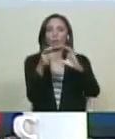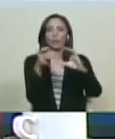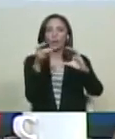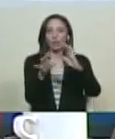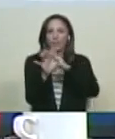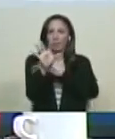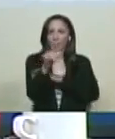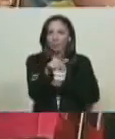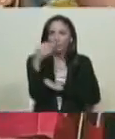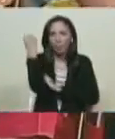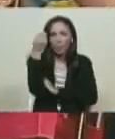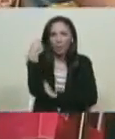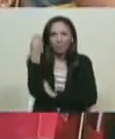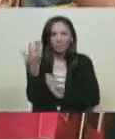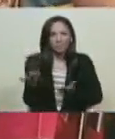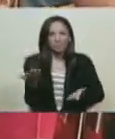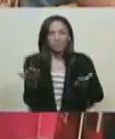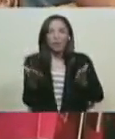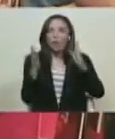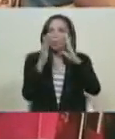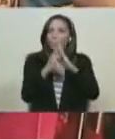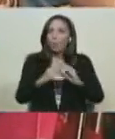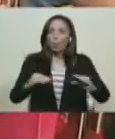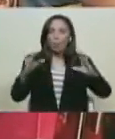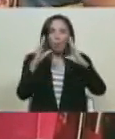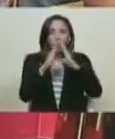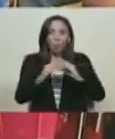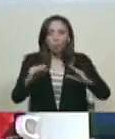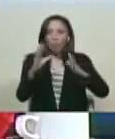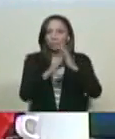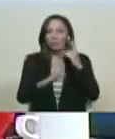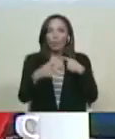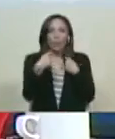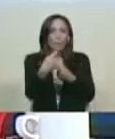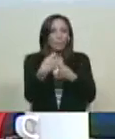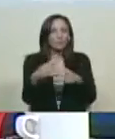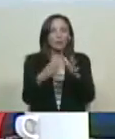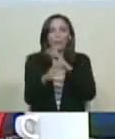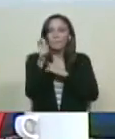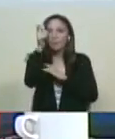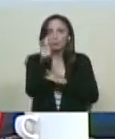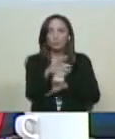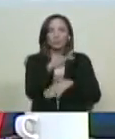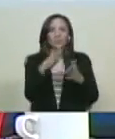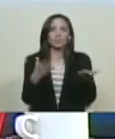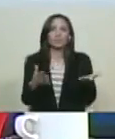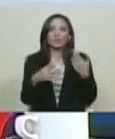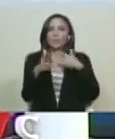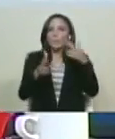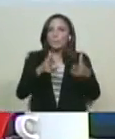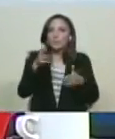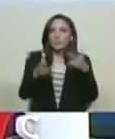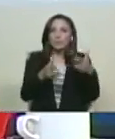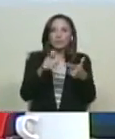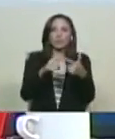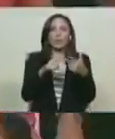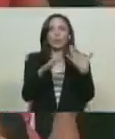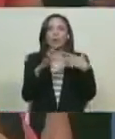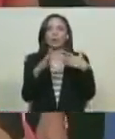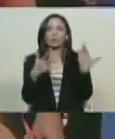la patria. Y todos los demás pasajes como usuario del y servicio. Y todos los pasajes. Todo, metro, zigzag. ¿Ustedes creen que eso es